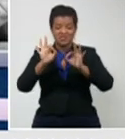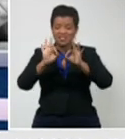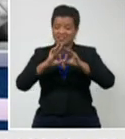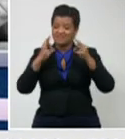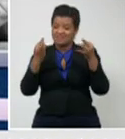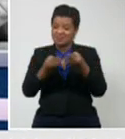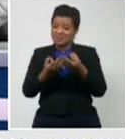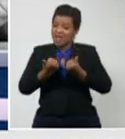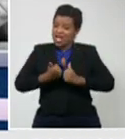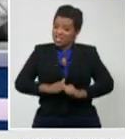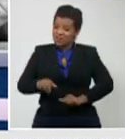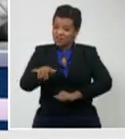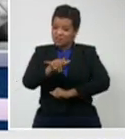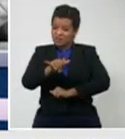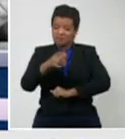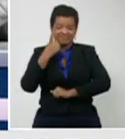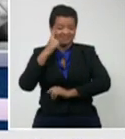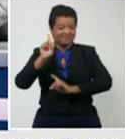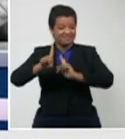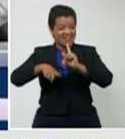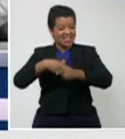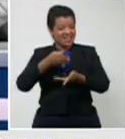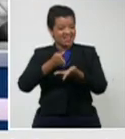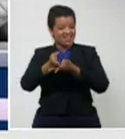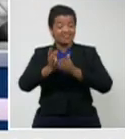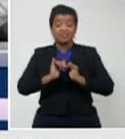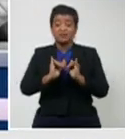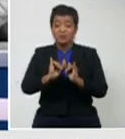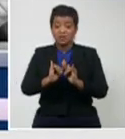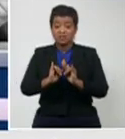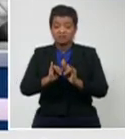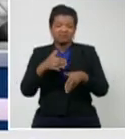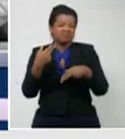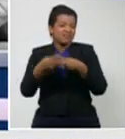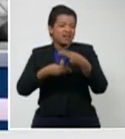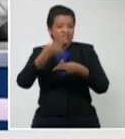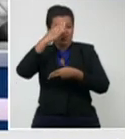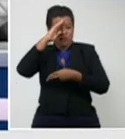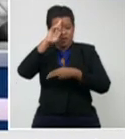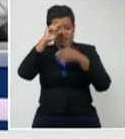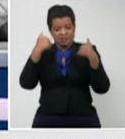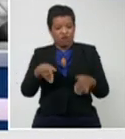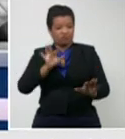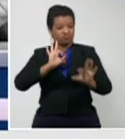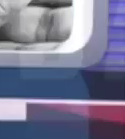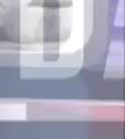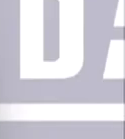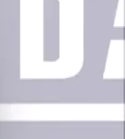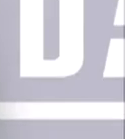hijos. Nos vemos mañana para seguirle contando lo que hace Cuba por la salud de su población. Muy buenos días.